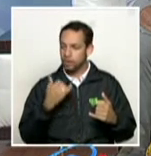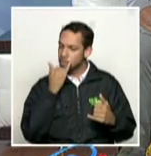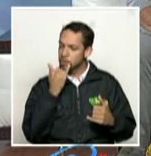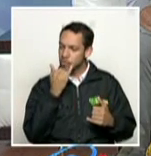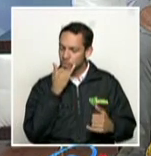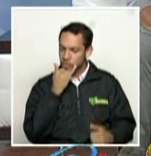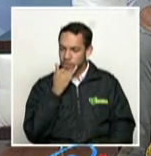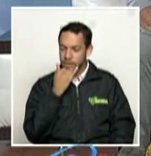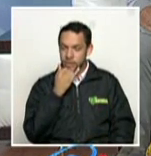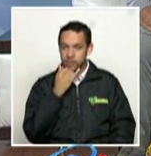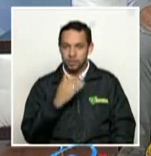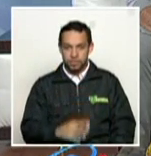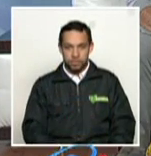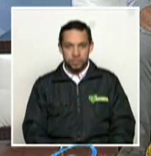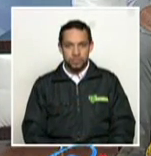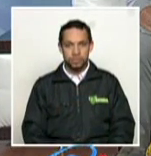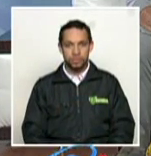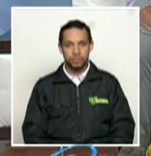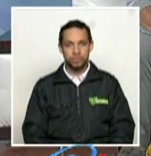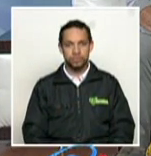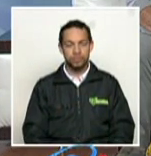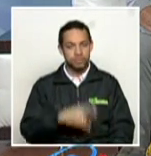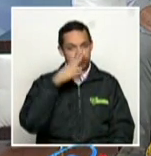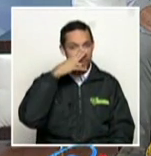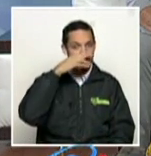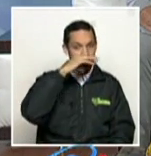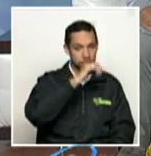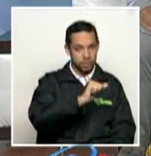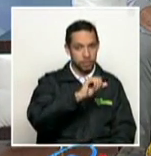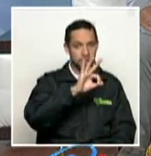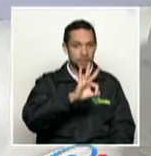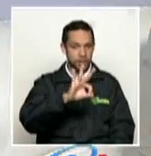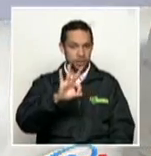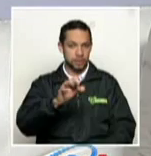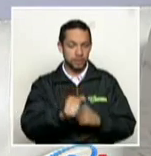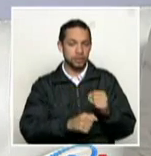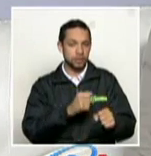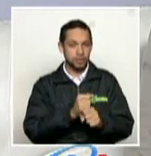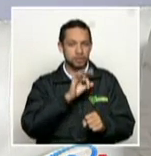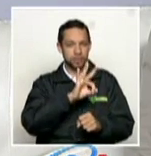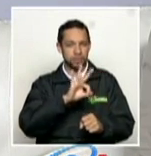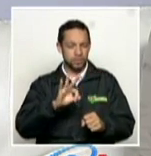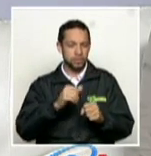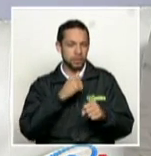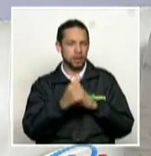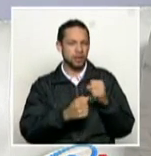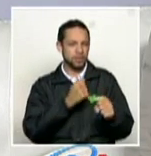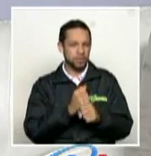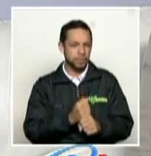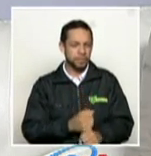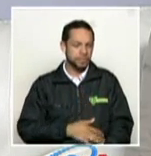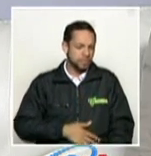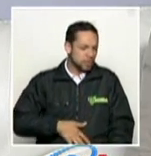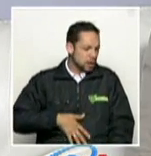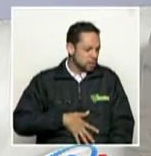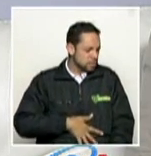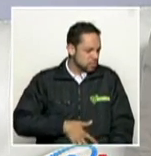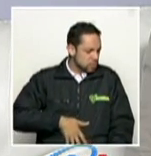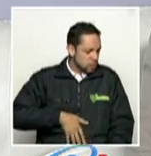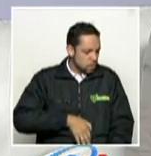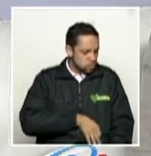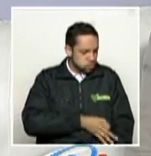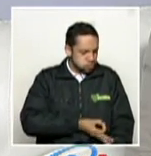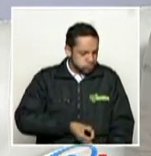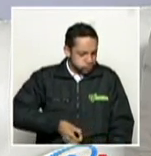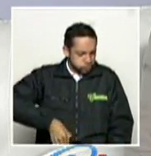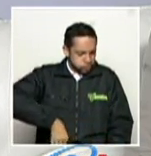siguiente. Tengo una hija de 33 años que le ha molestado mucho el colon. Los médicos dicen